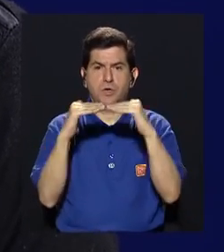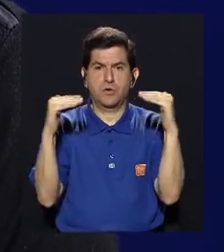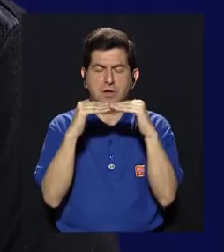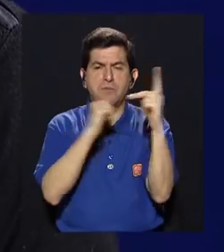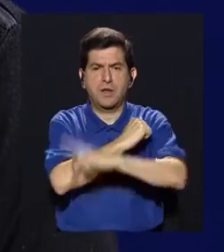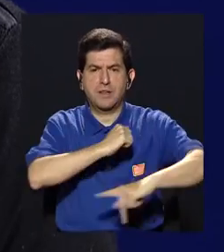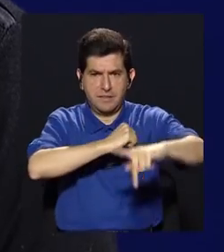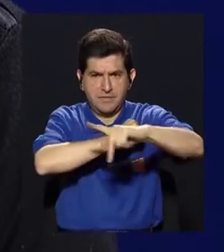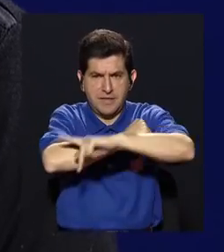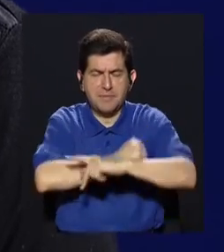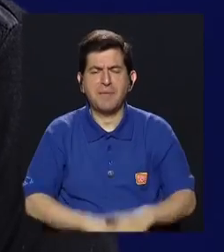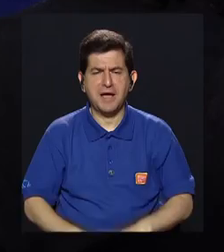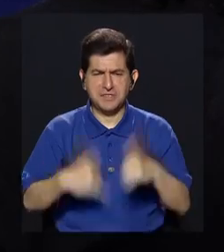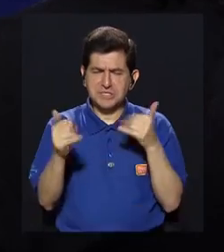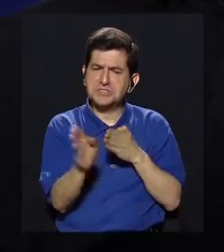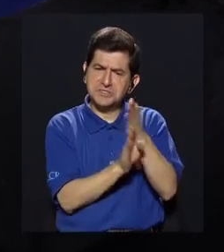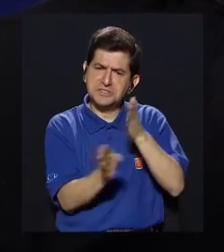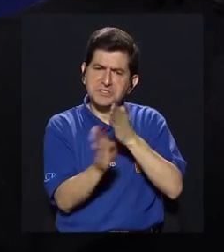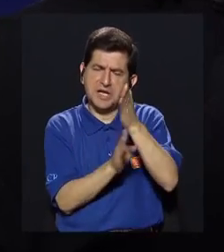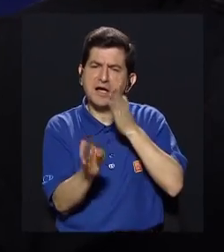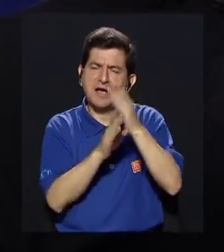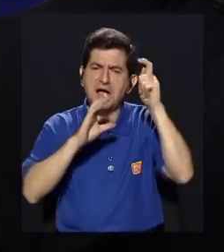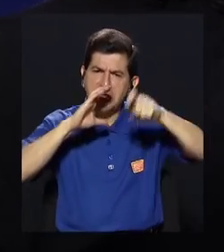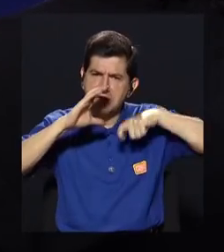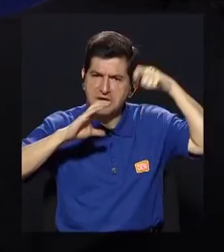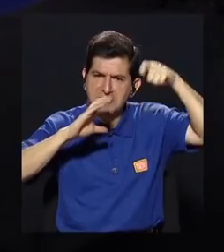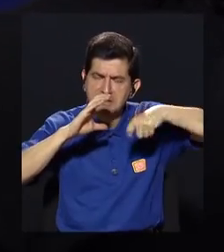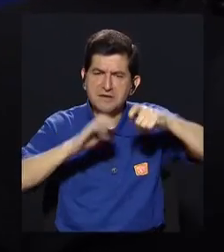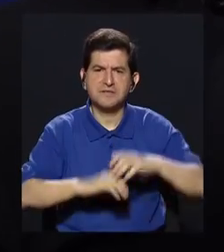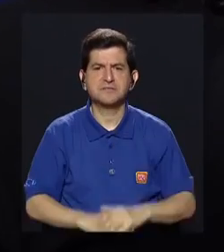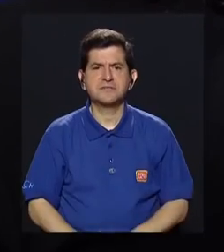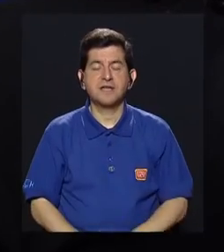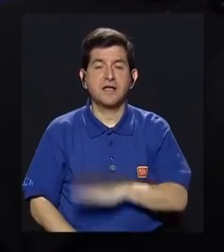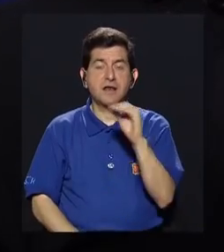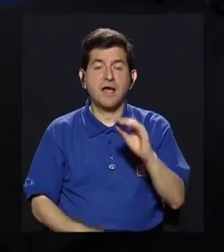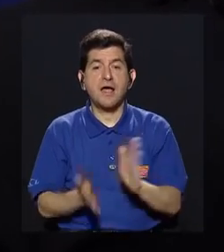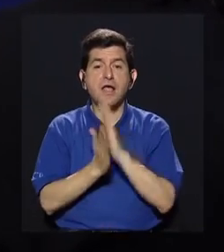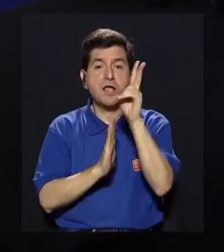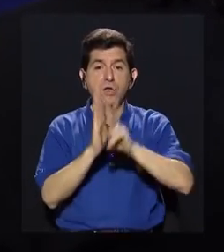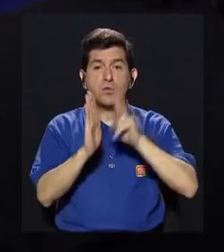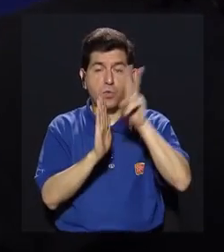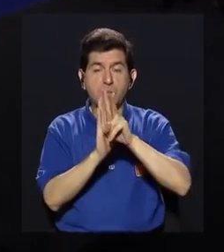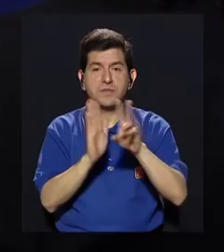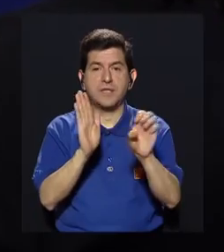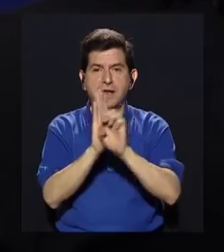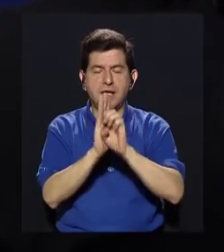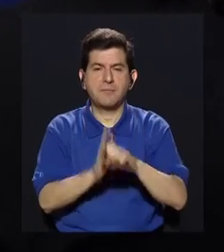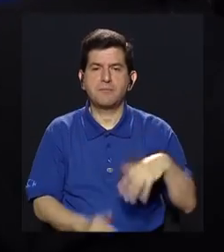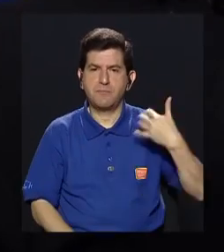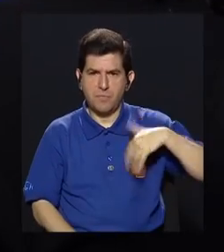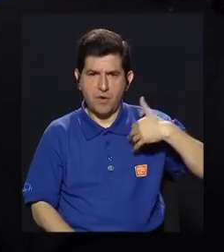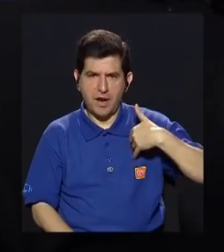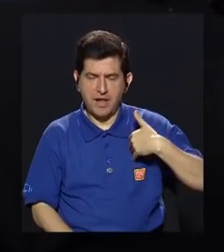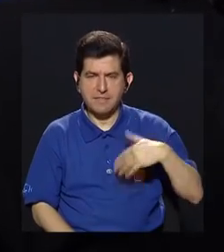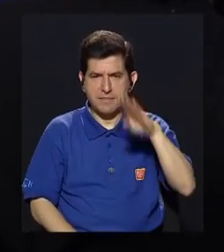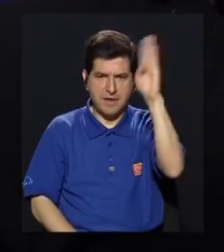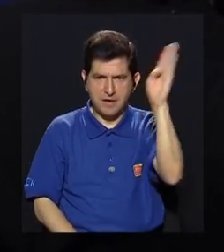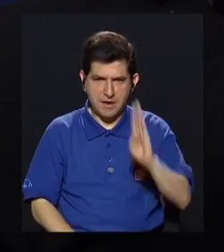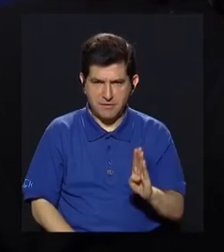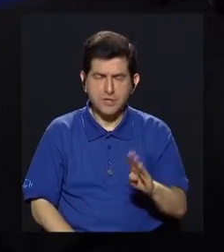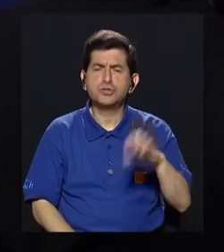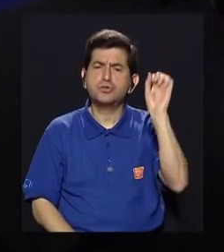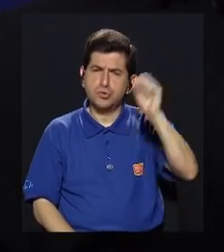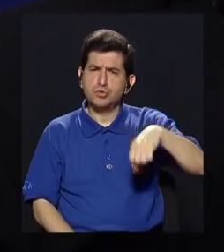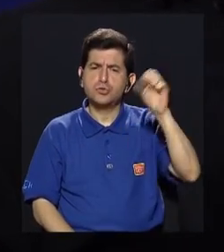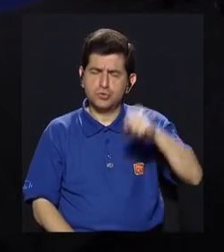otras puertas y ya empieza a abrir otras puertas si realmente estás compitiendo con producciones de mucho nivel de países ya con una